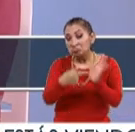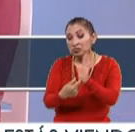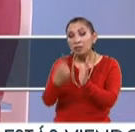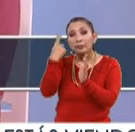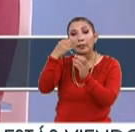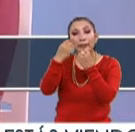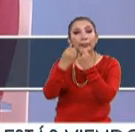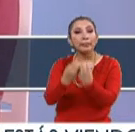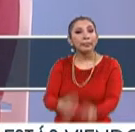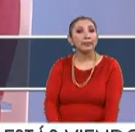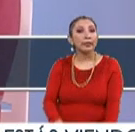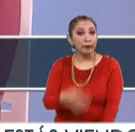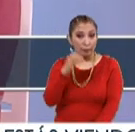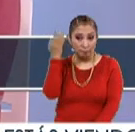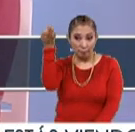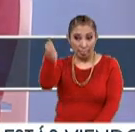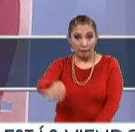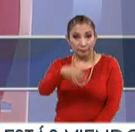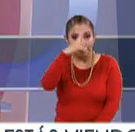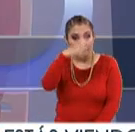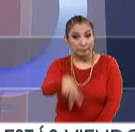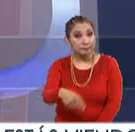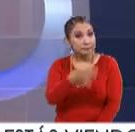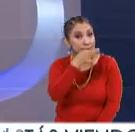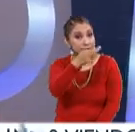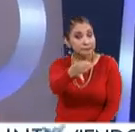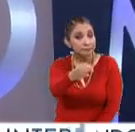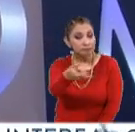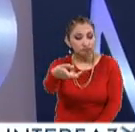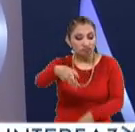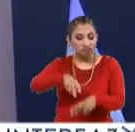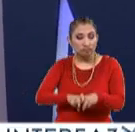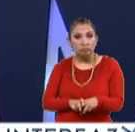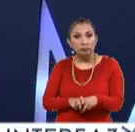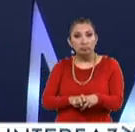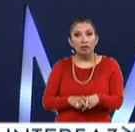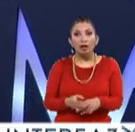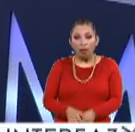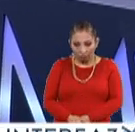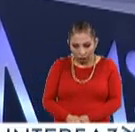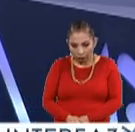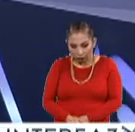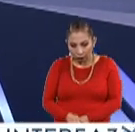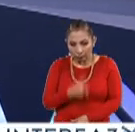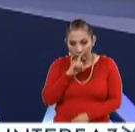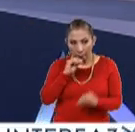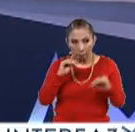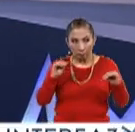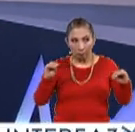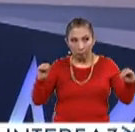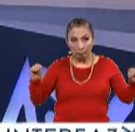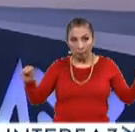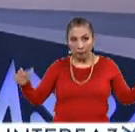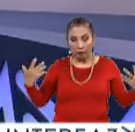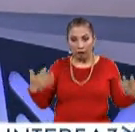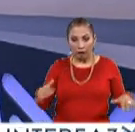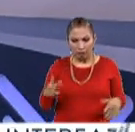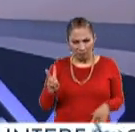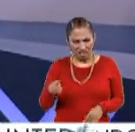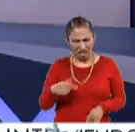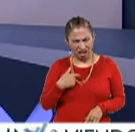será un gran traidor a esta patria. Y se sentó solemnemente, silencio en la sala. Dije, ¿tanto